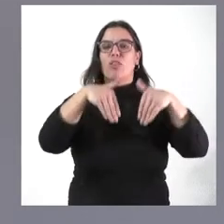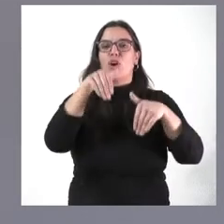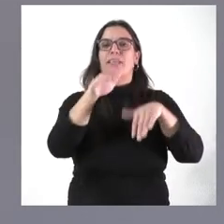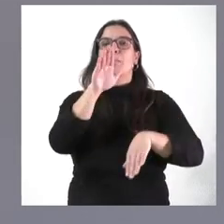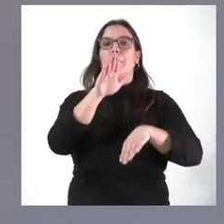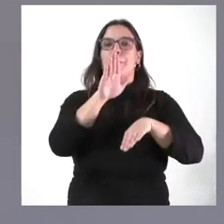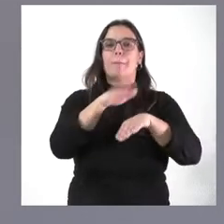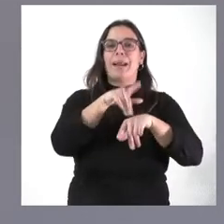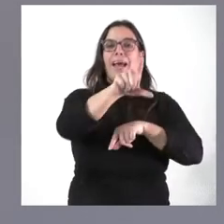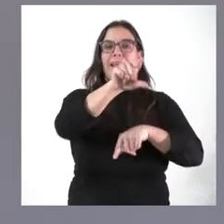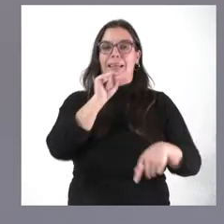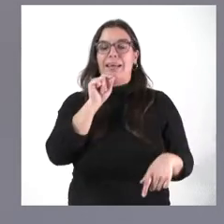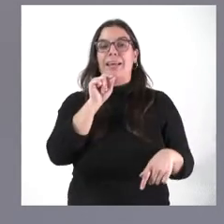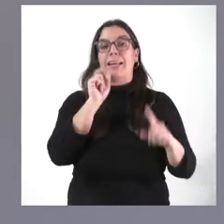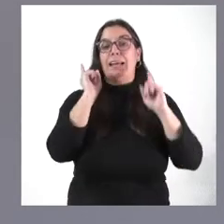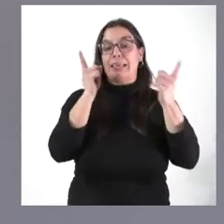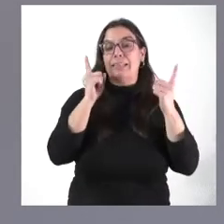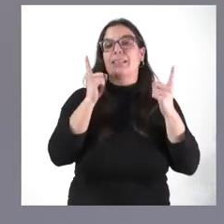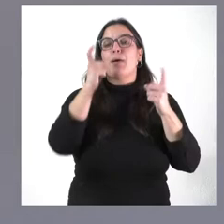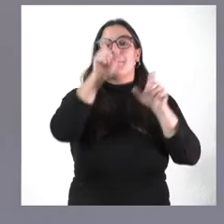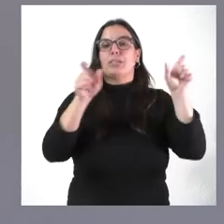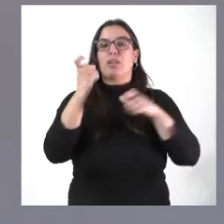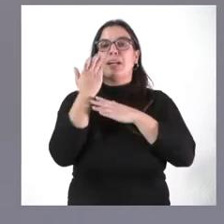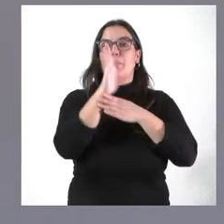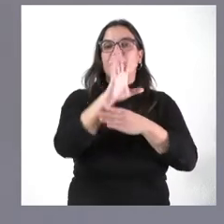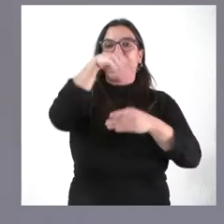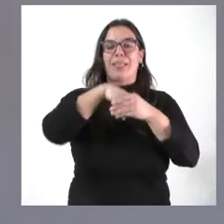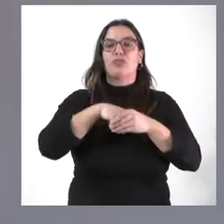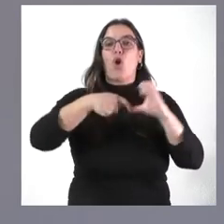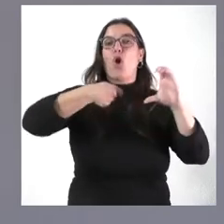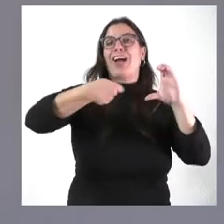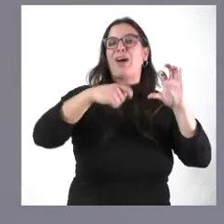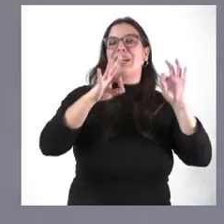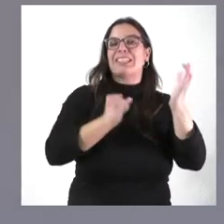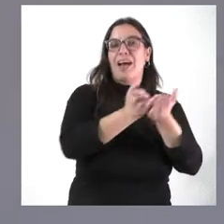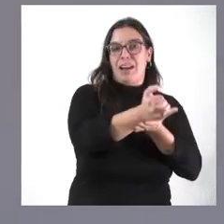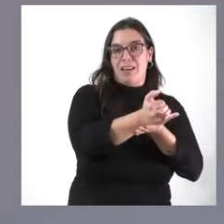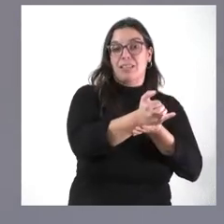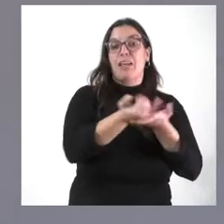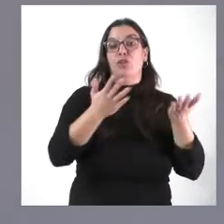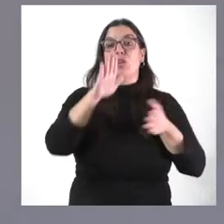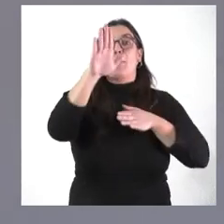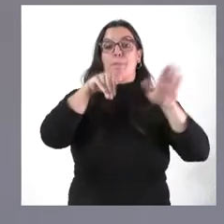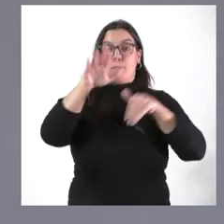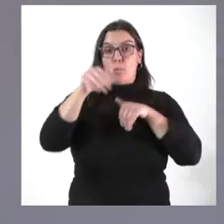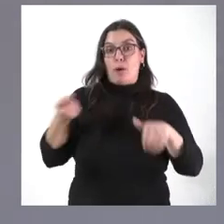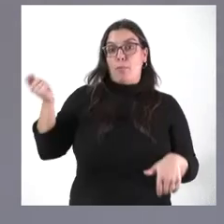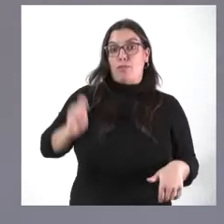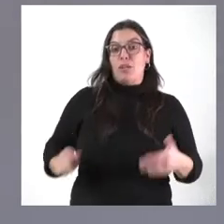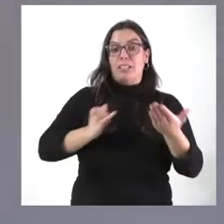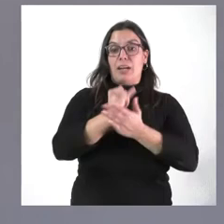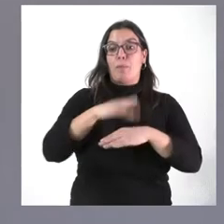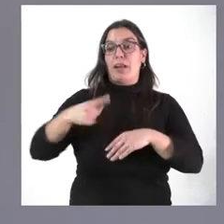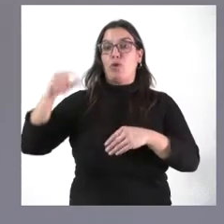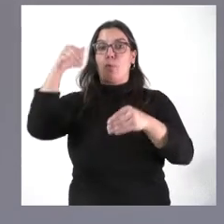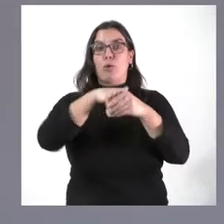selección en este caso de los representantes en las cámaras agrarias y Por tanto se convoca a Los profesionales agrarios de Castilla y León a elegir su